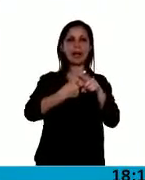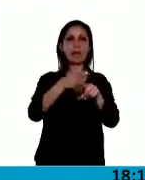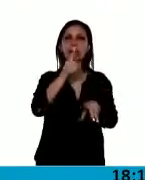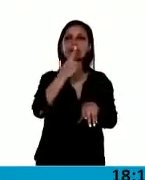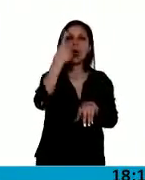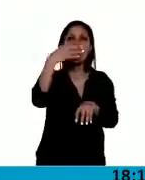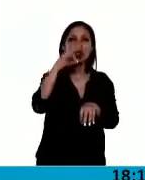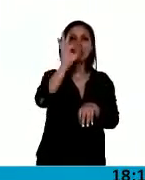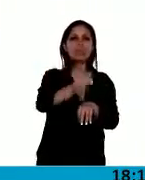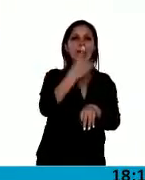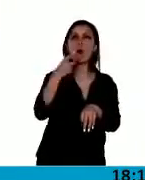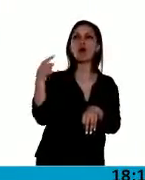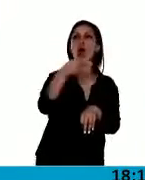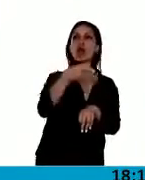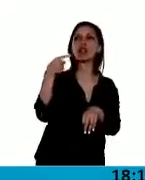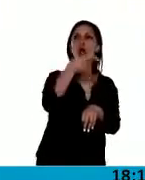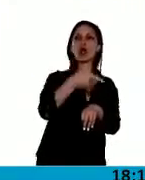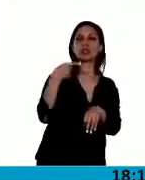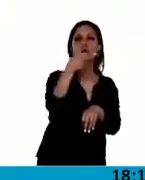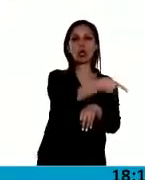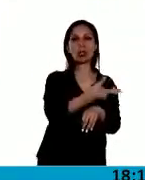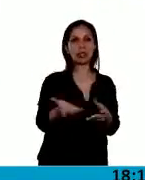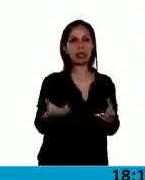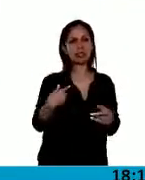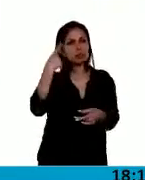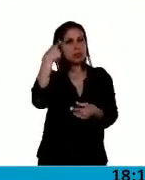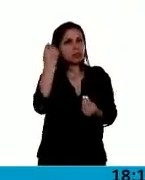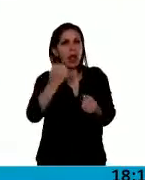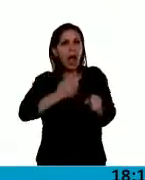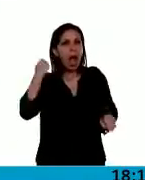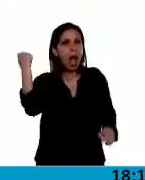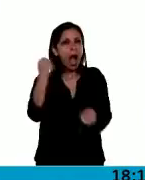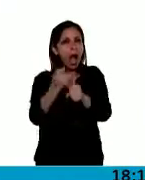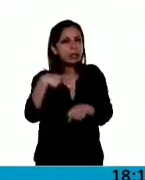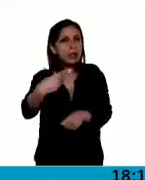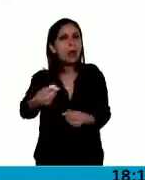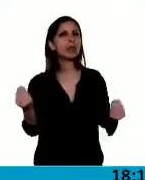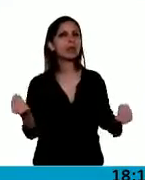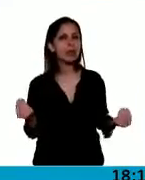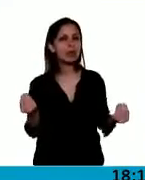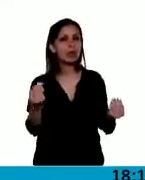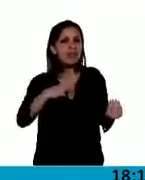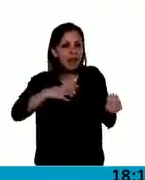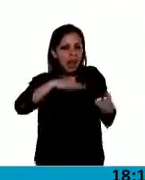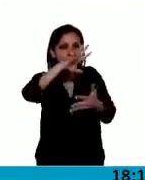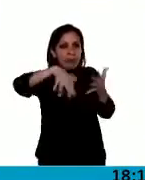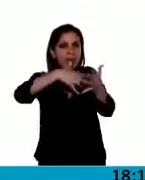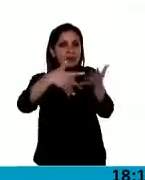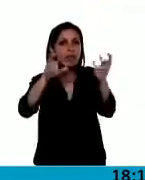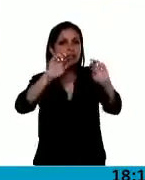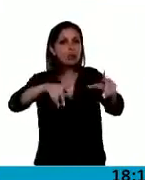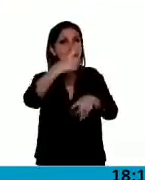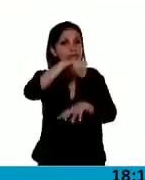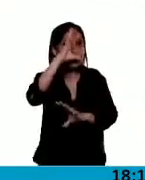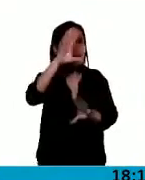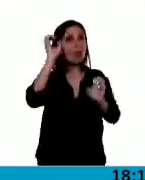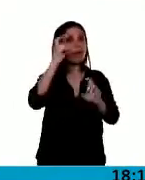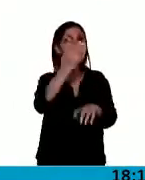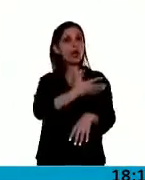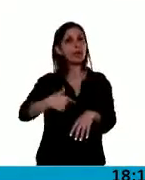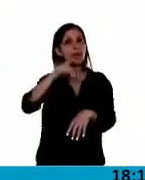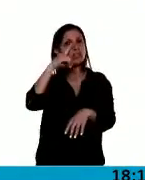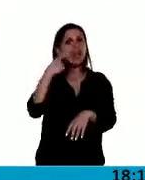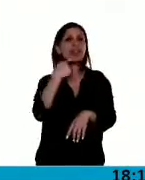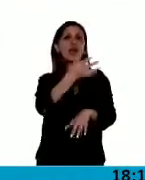alguien. Yo me pregunto, ¿hasta cuándo la falta de planificación? ¿Se acuerdan cuando el gobierno nacional decía que esto no nos iba a